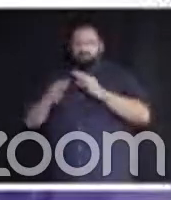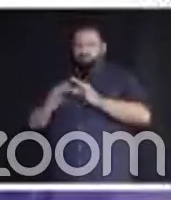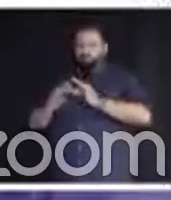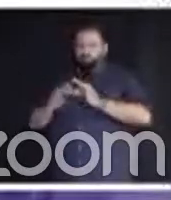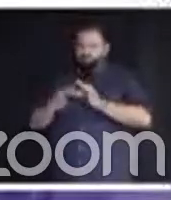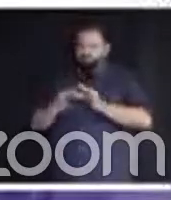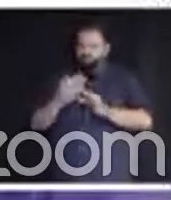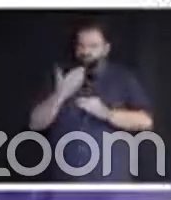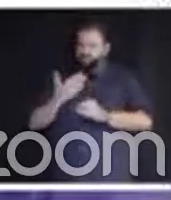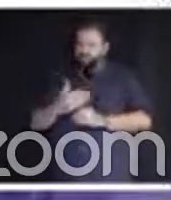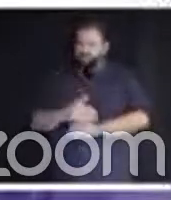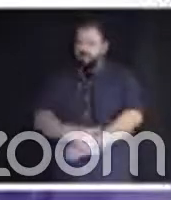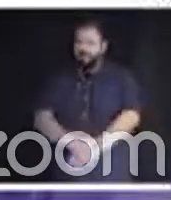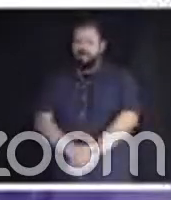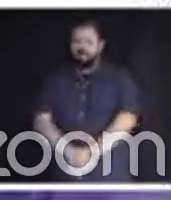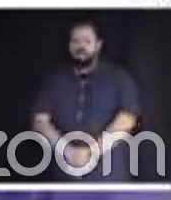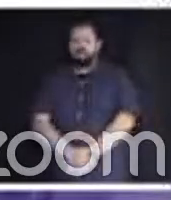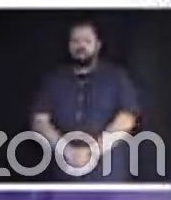intensamente.